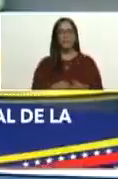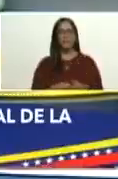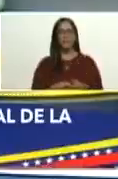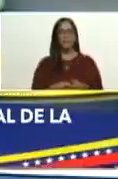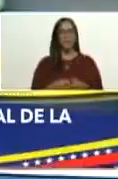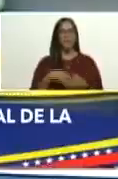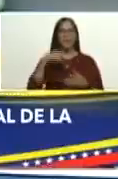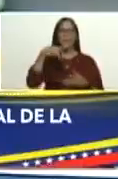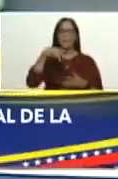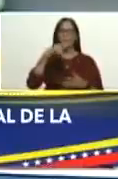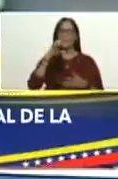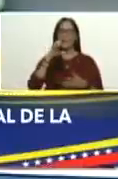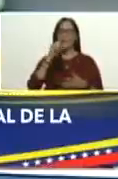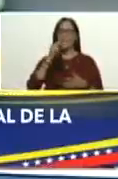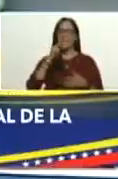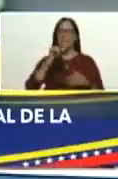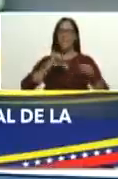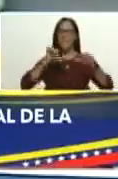Pequiven, PDVSA,